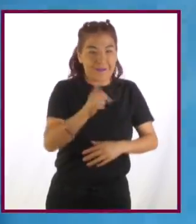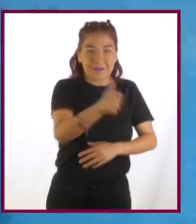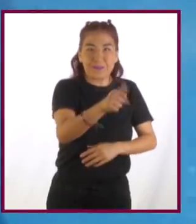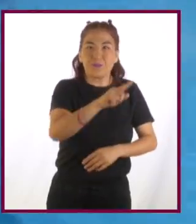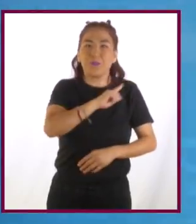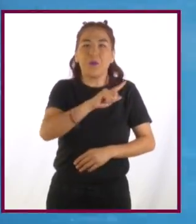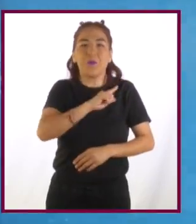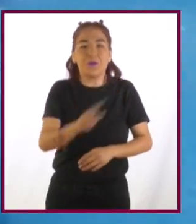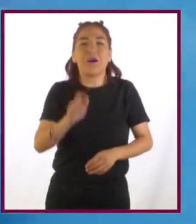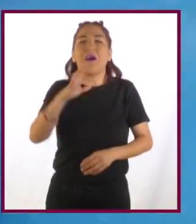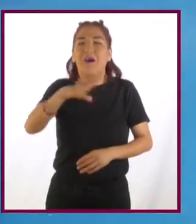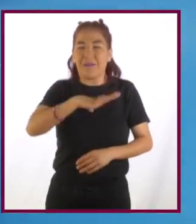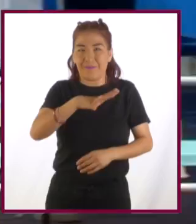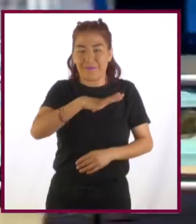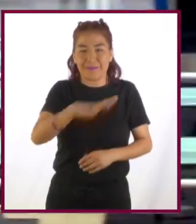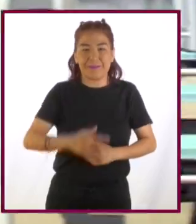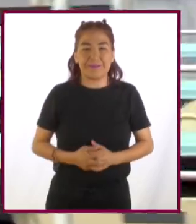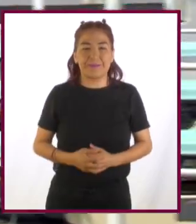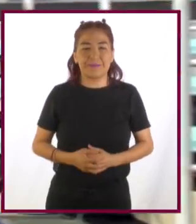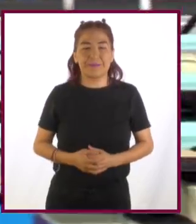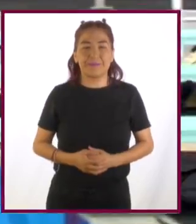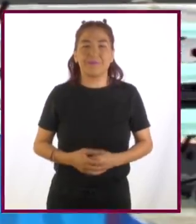bien, tiene un